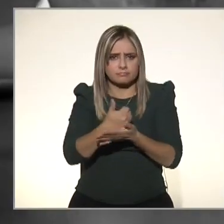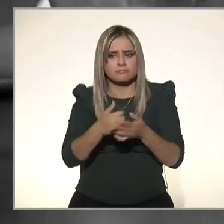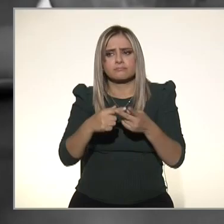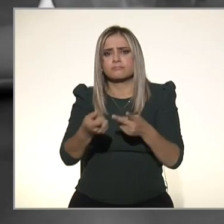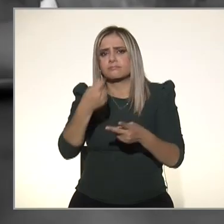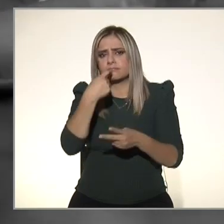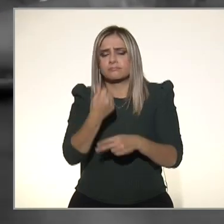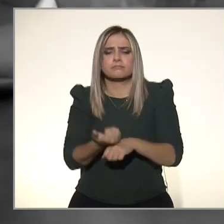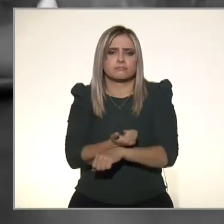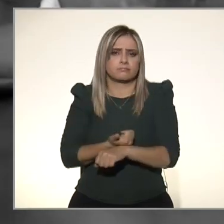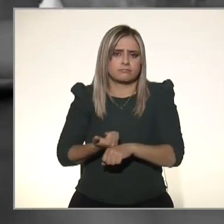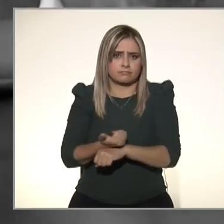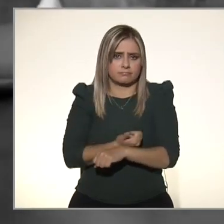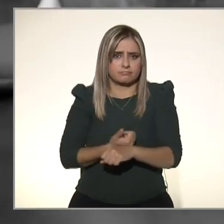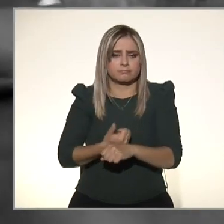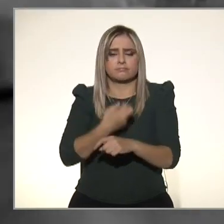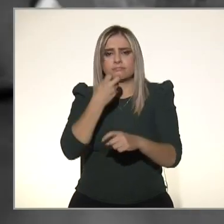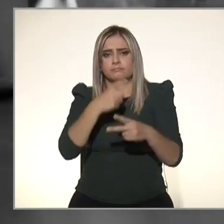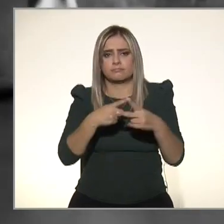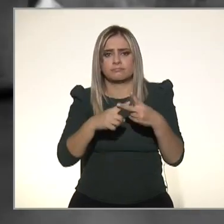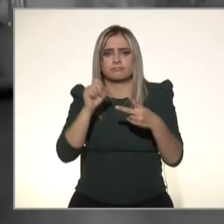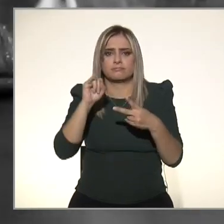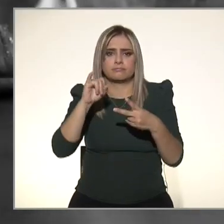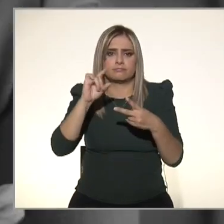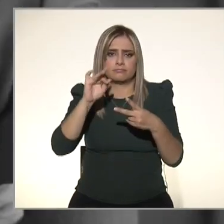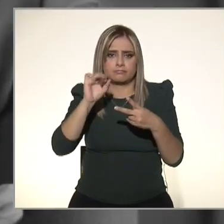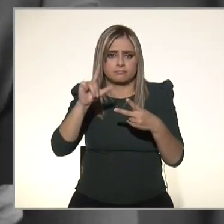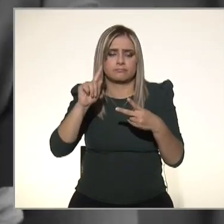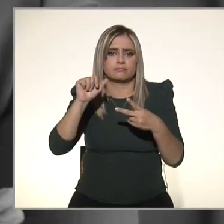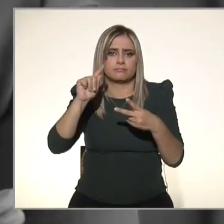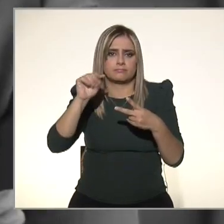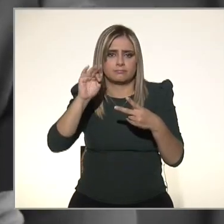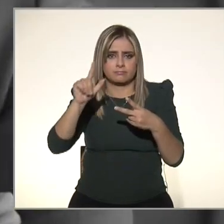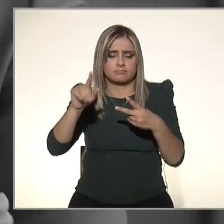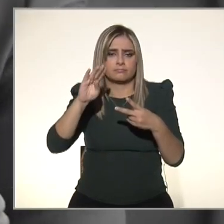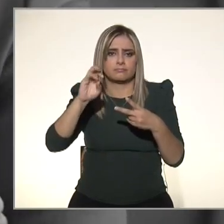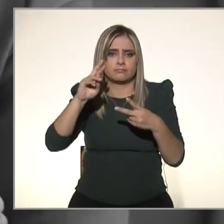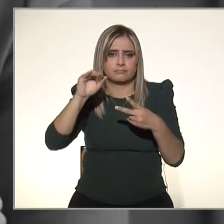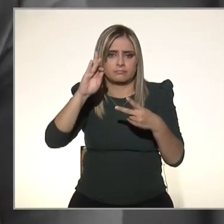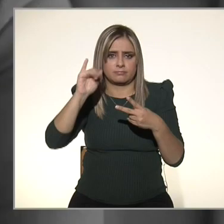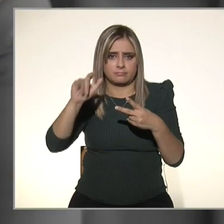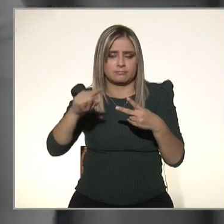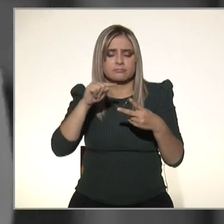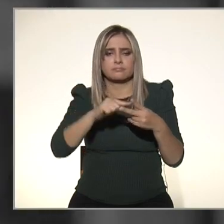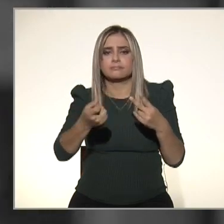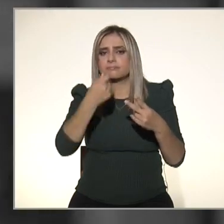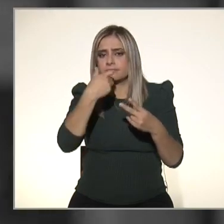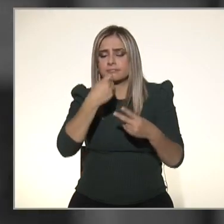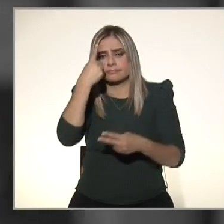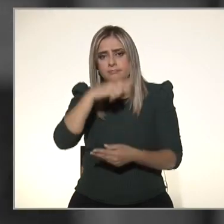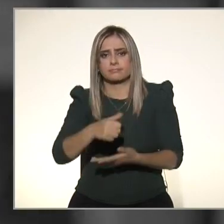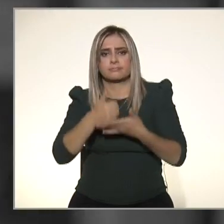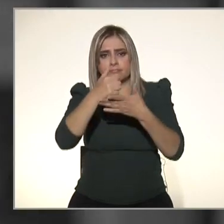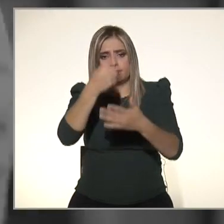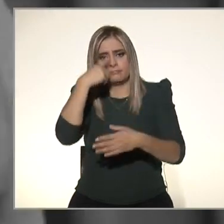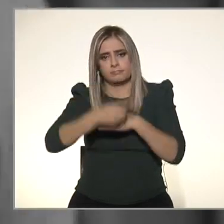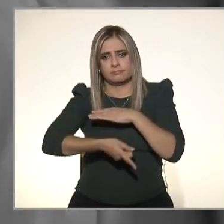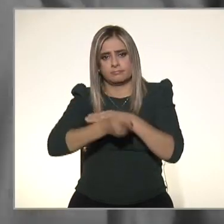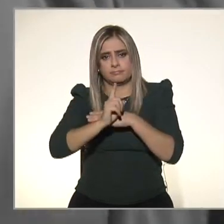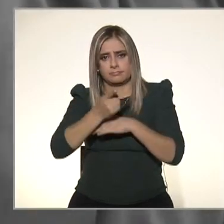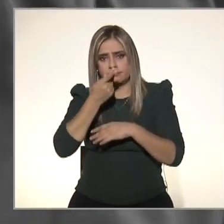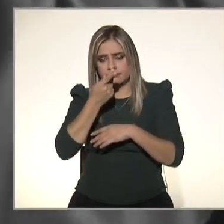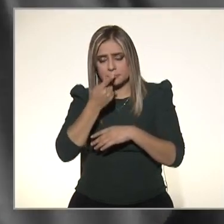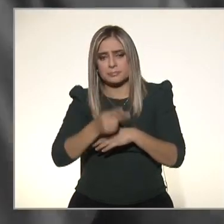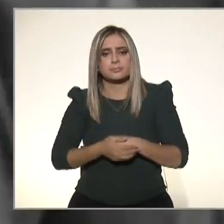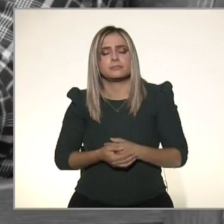pastilla amarilla, que son los compuestos de sildenafil, tadalafil, vardenafil. Estos son medicamentos que pueden ayudar para la erección.